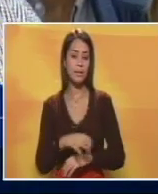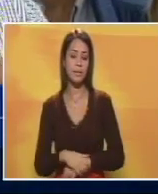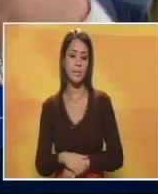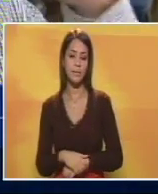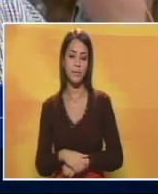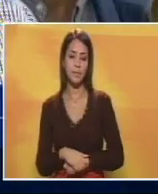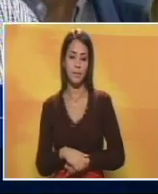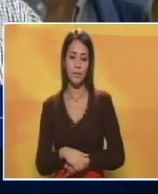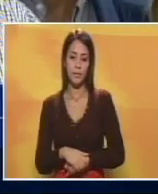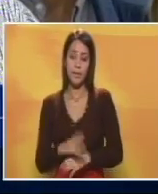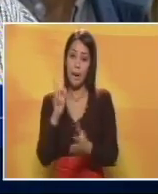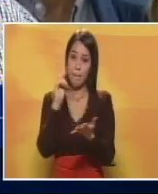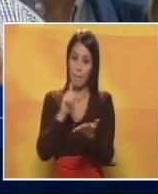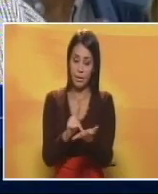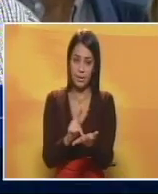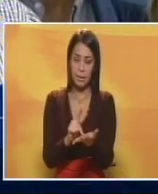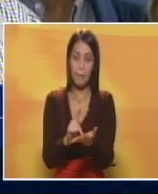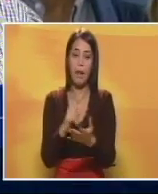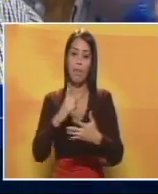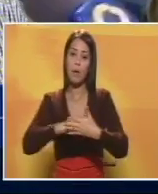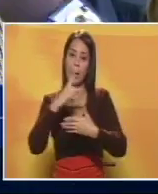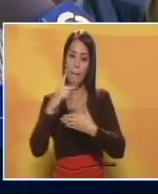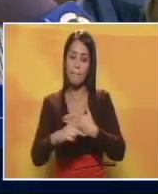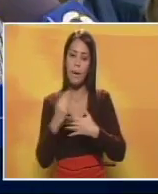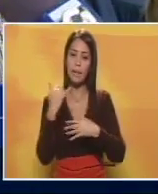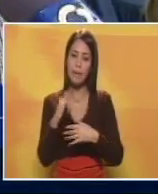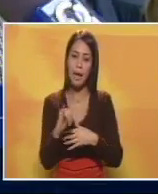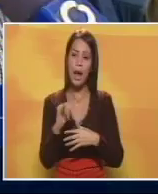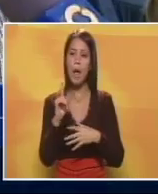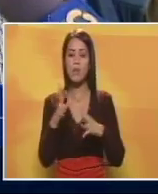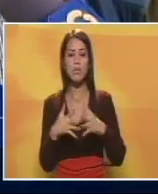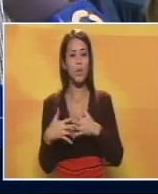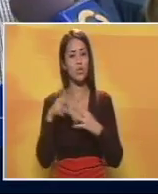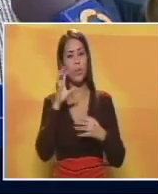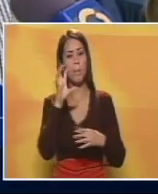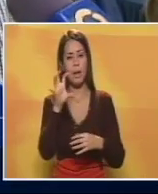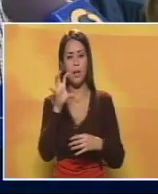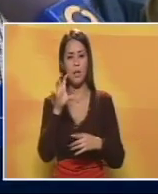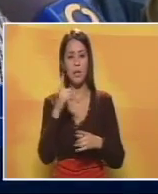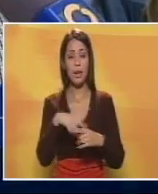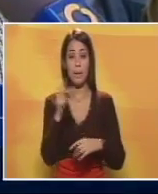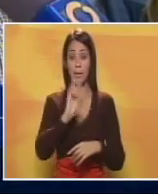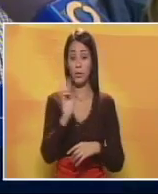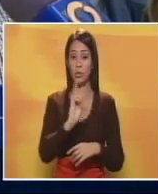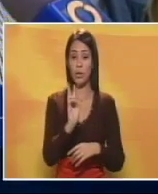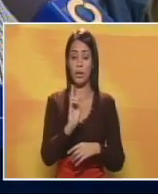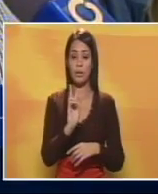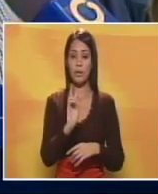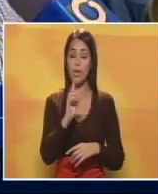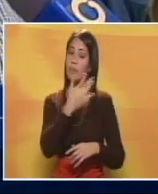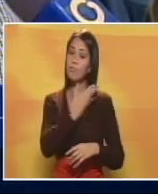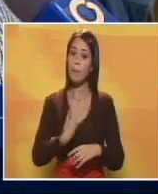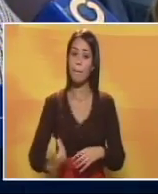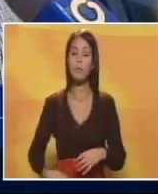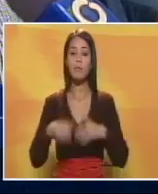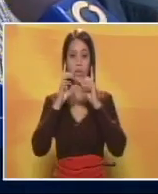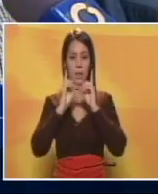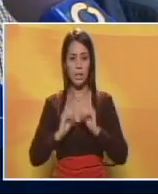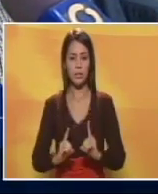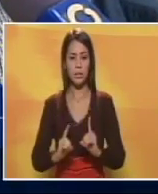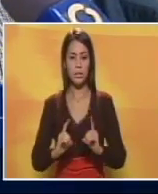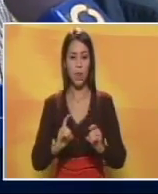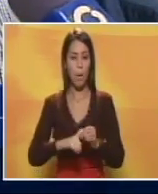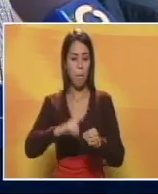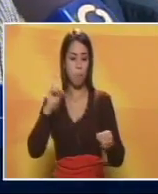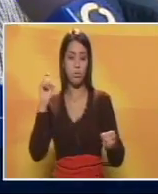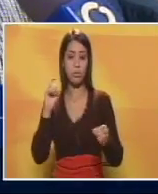hostigando, participando en el plan que tiene el imperio contra Venezuela, y bueno, soberanamente el presidente ha decidido romper